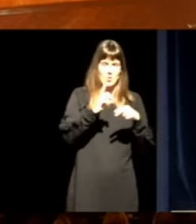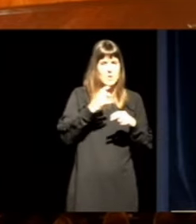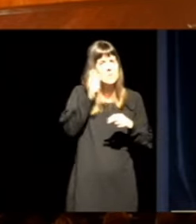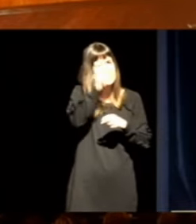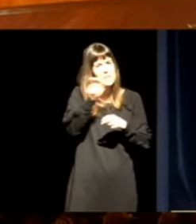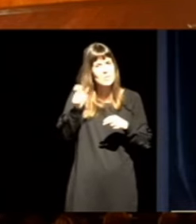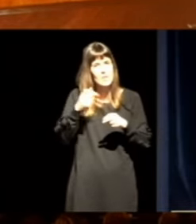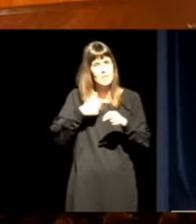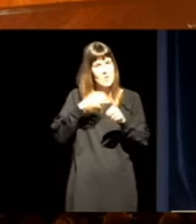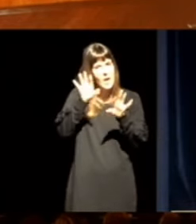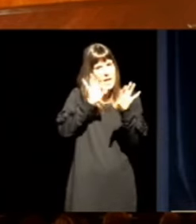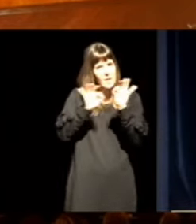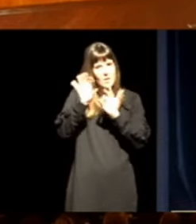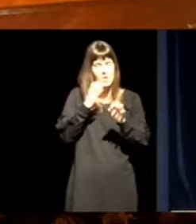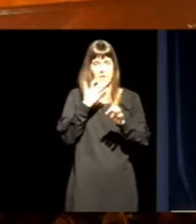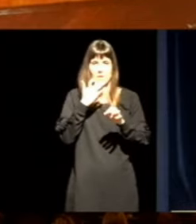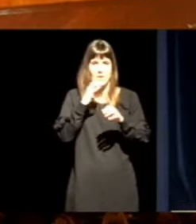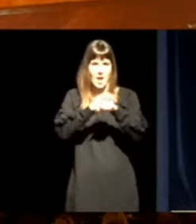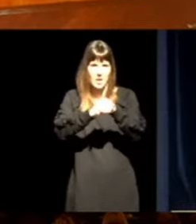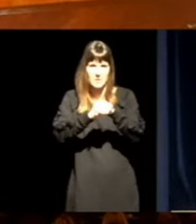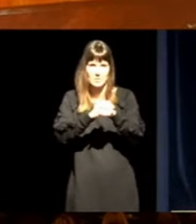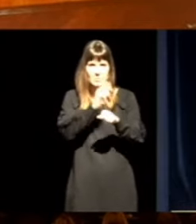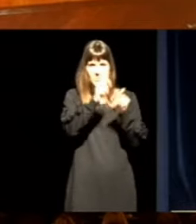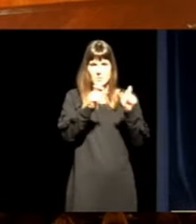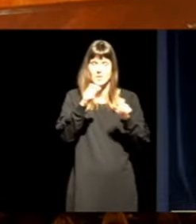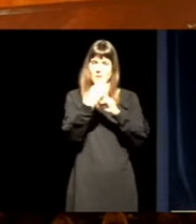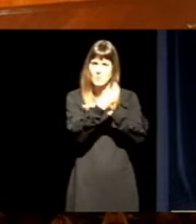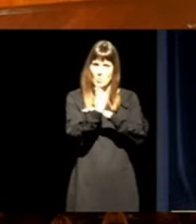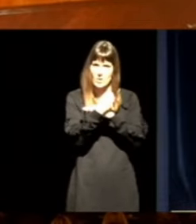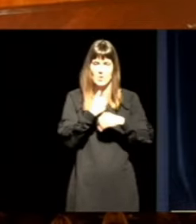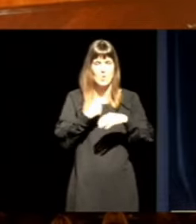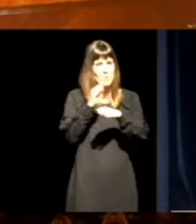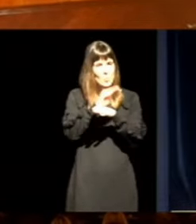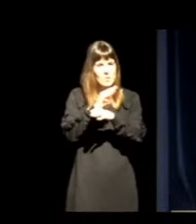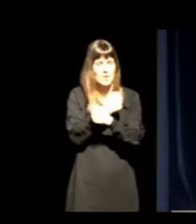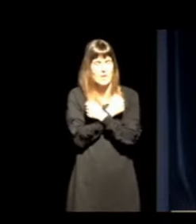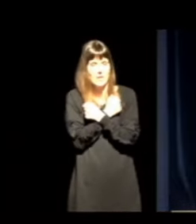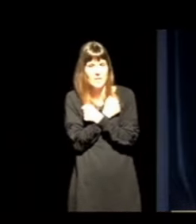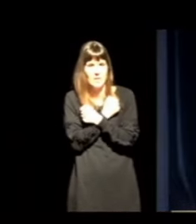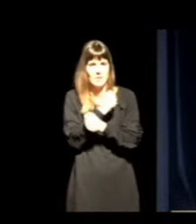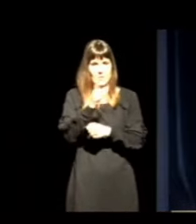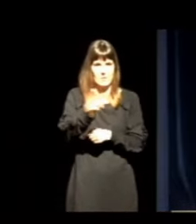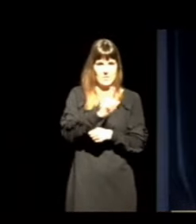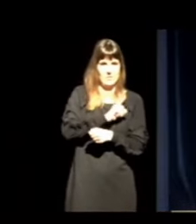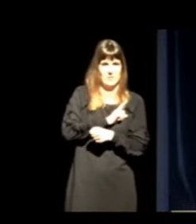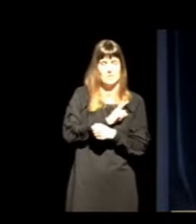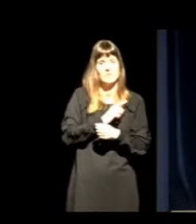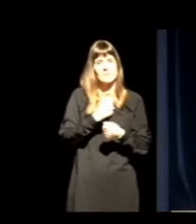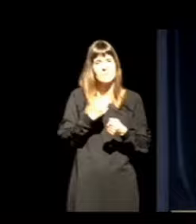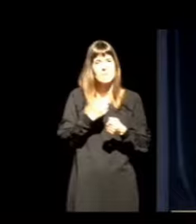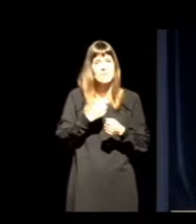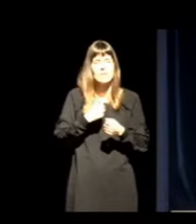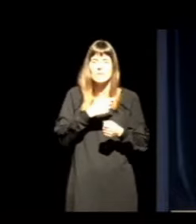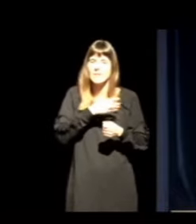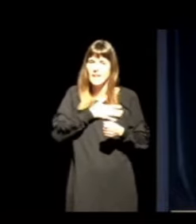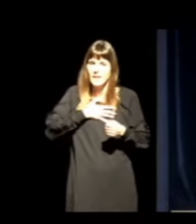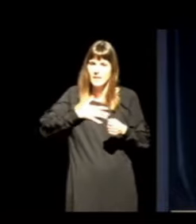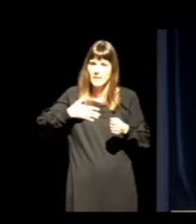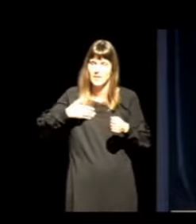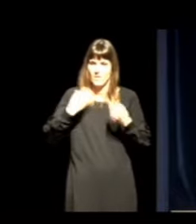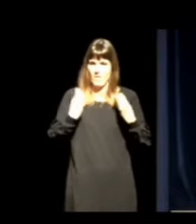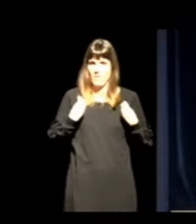como mis amigos, como gente que me cuida, que cuido, que quiero, que me quiere, la gente que quiero acompañar y